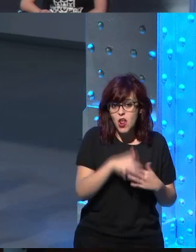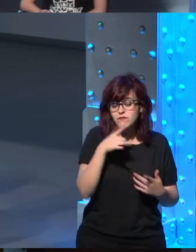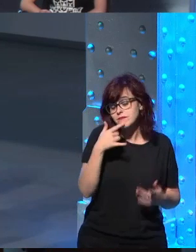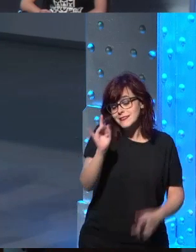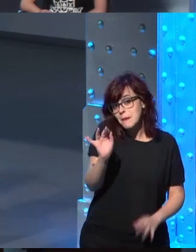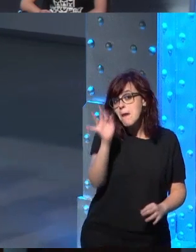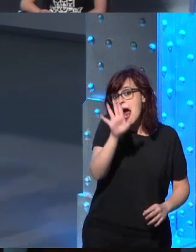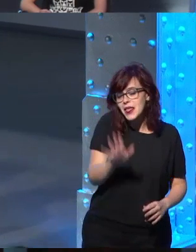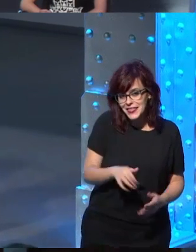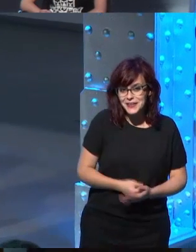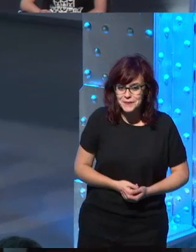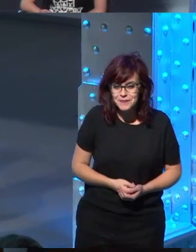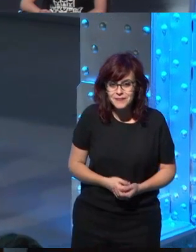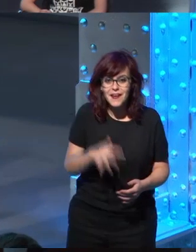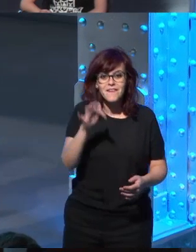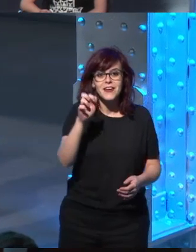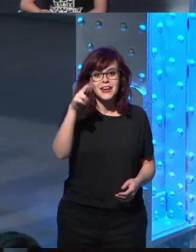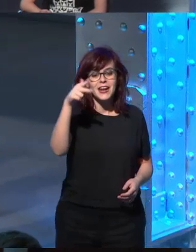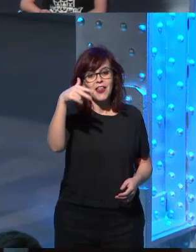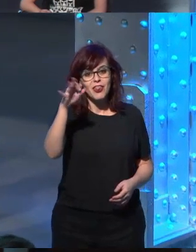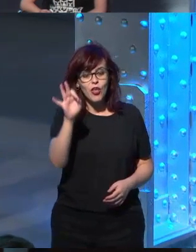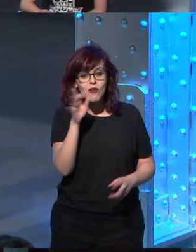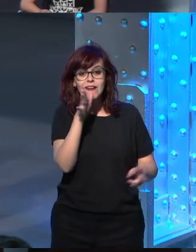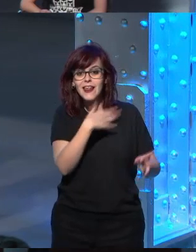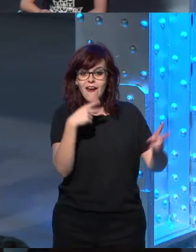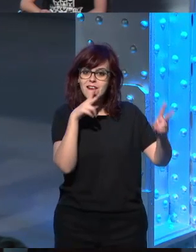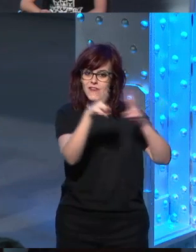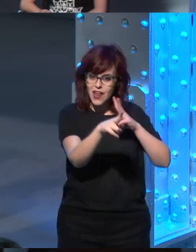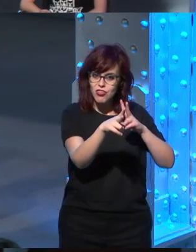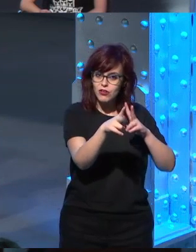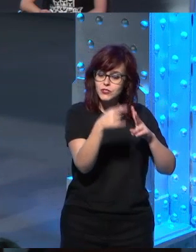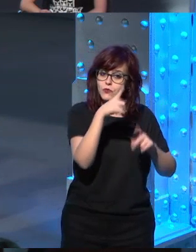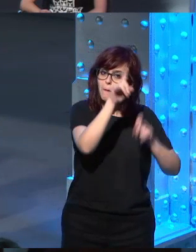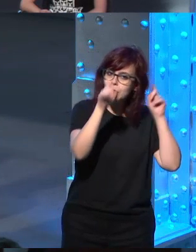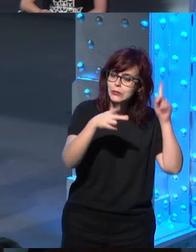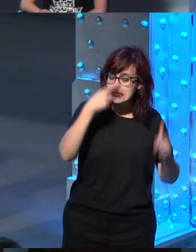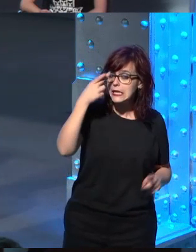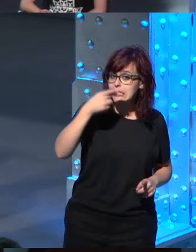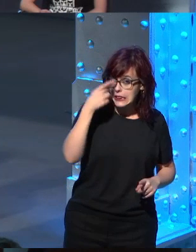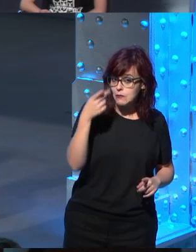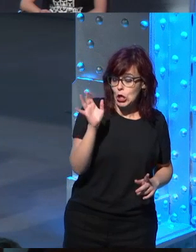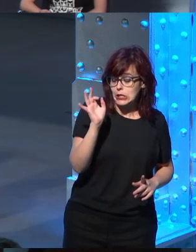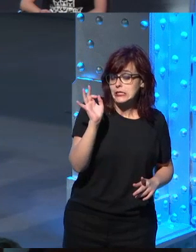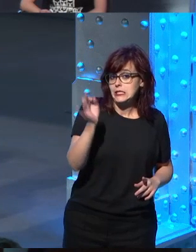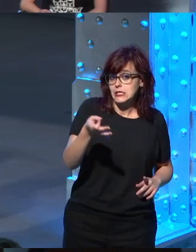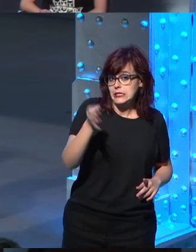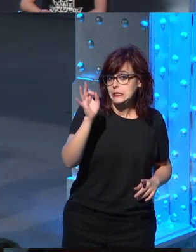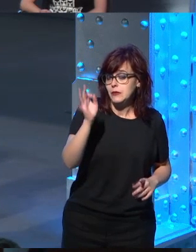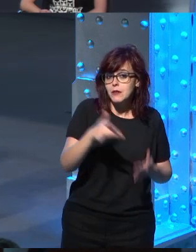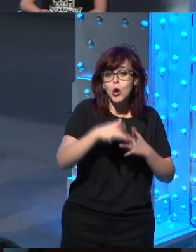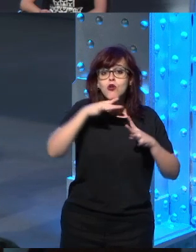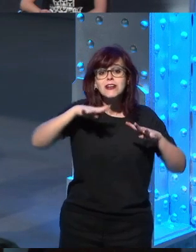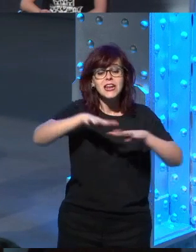necesario. Fernando, Bruno. No sé si Fernando quiere contestar a Fernando. Sí, la verdad es que es una pregunta interesante porque es cierto que las